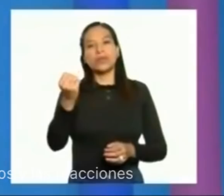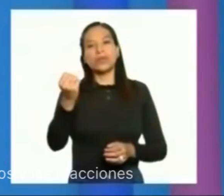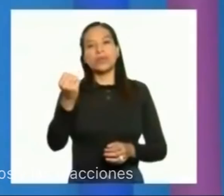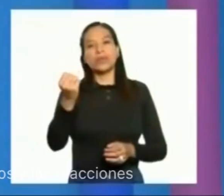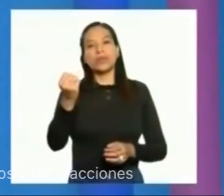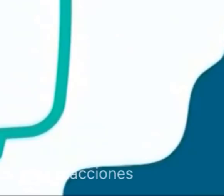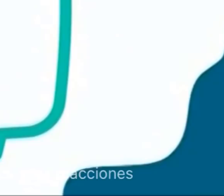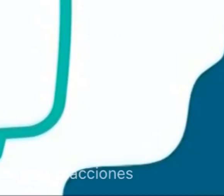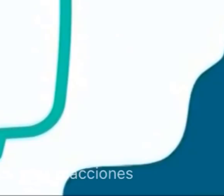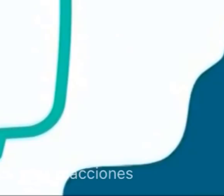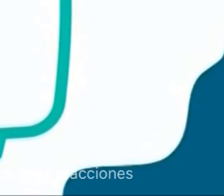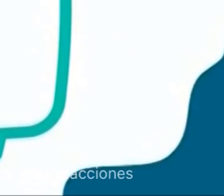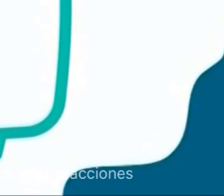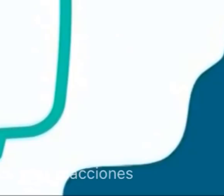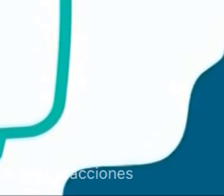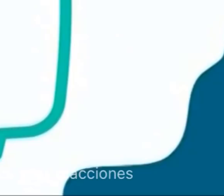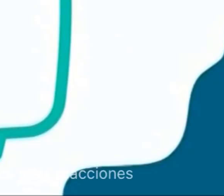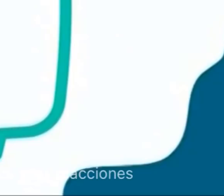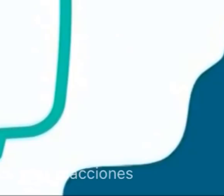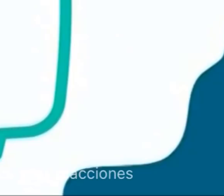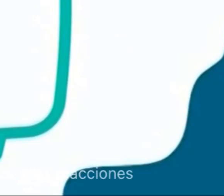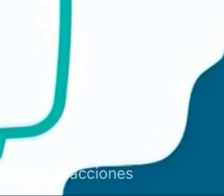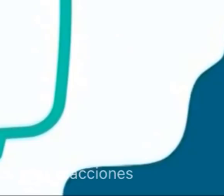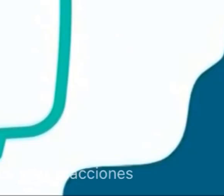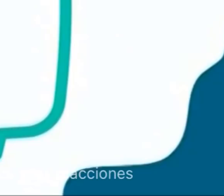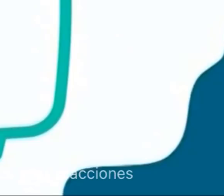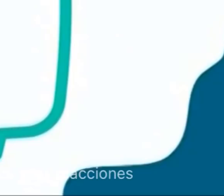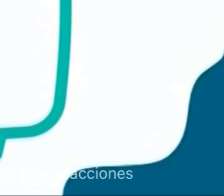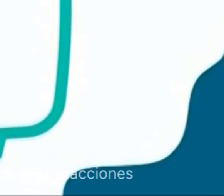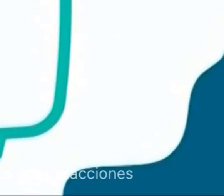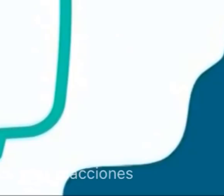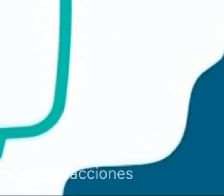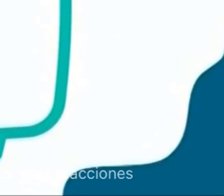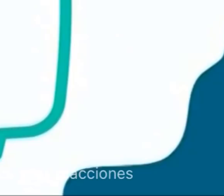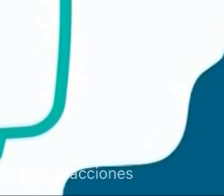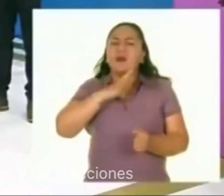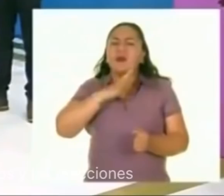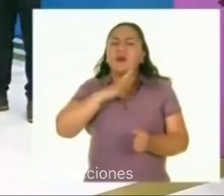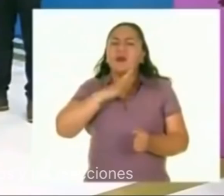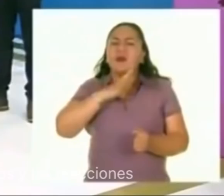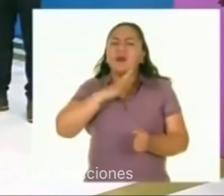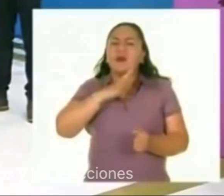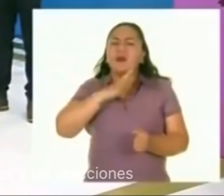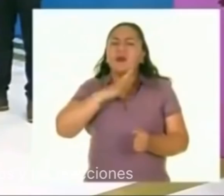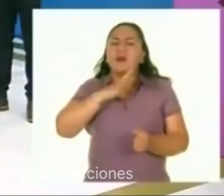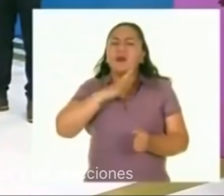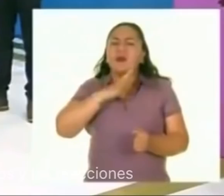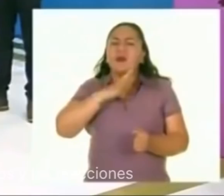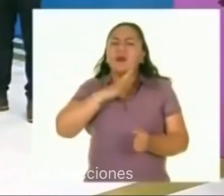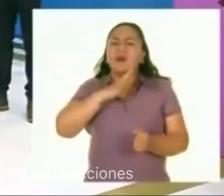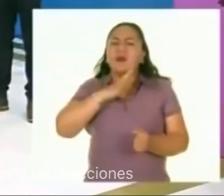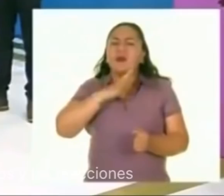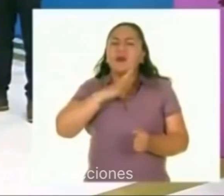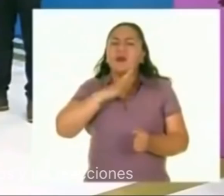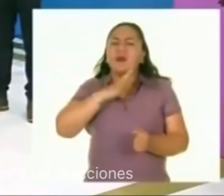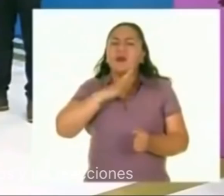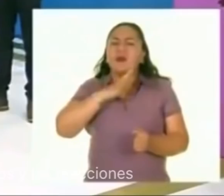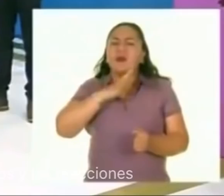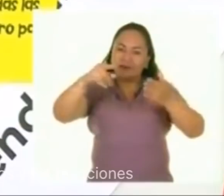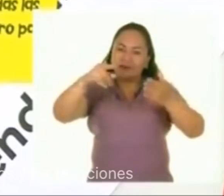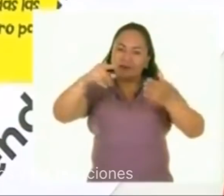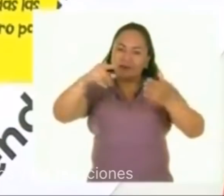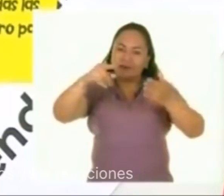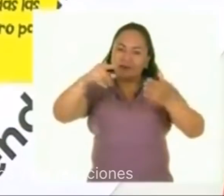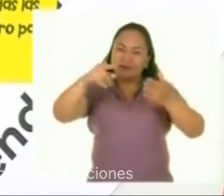tema. Seguimos con formación, el tema de la reparación del daño en las injusticias. Toma tu cuaderno, dibuja un tendedero y escribe las ideas